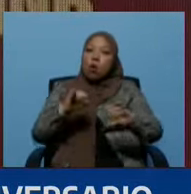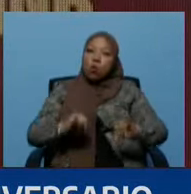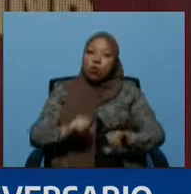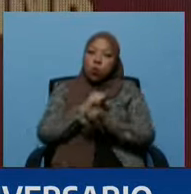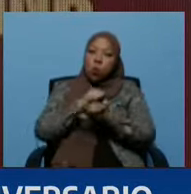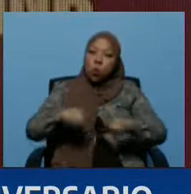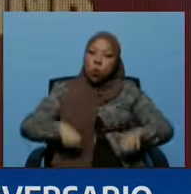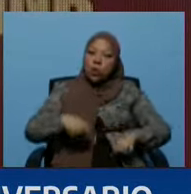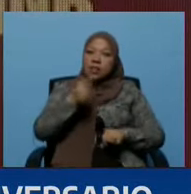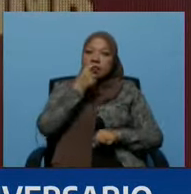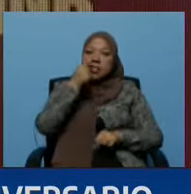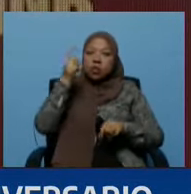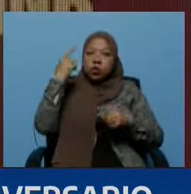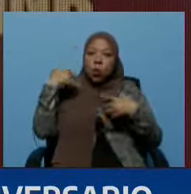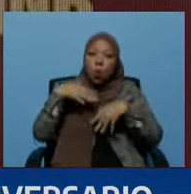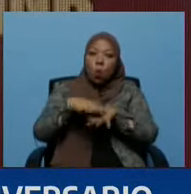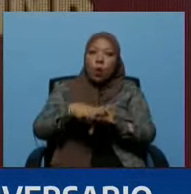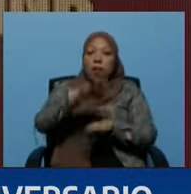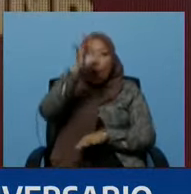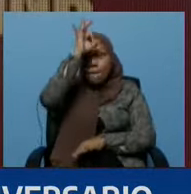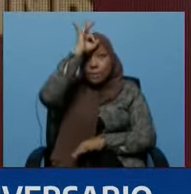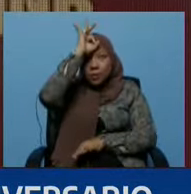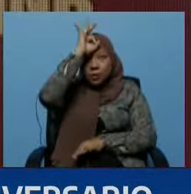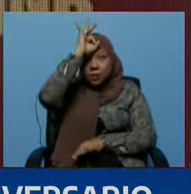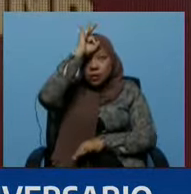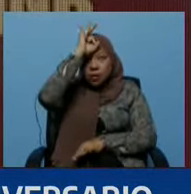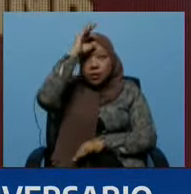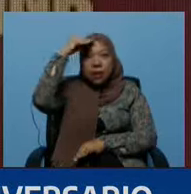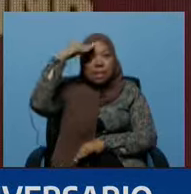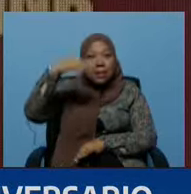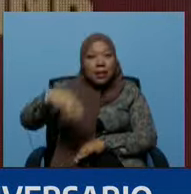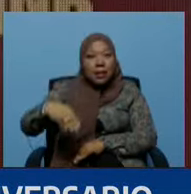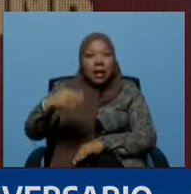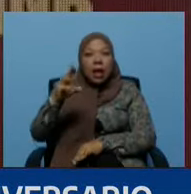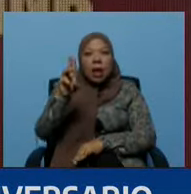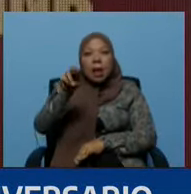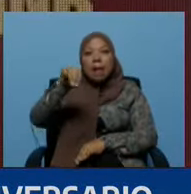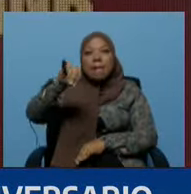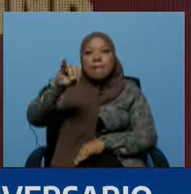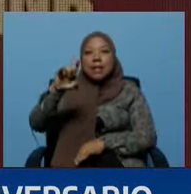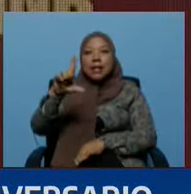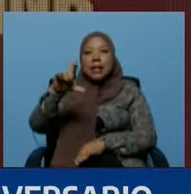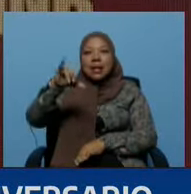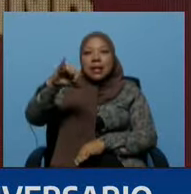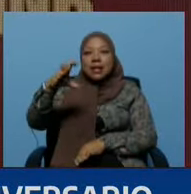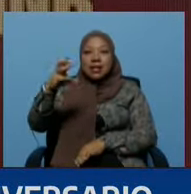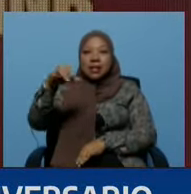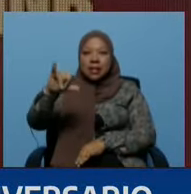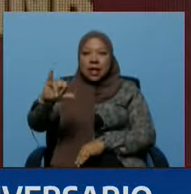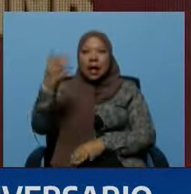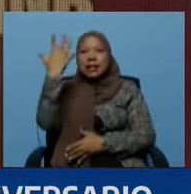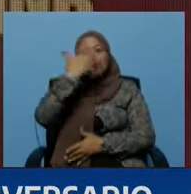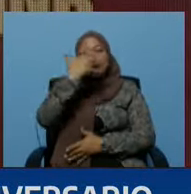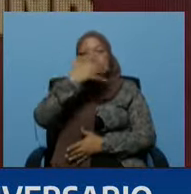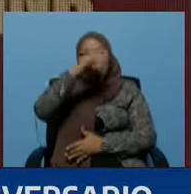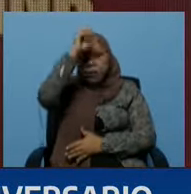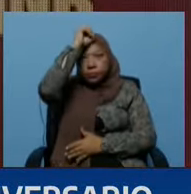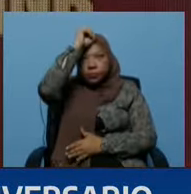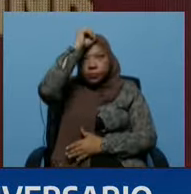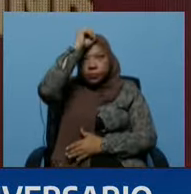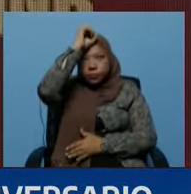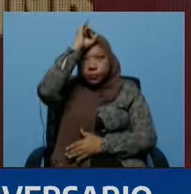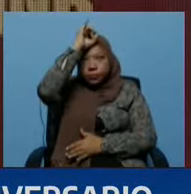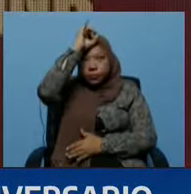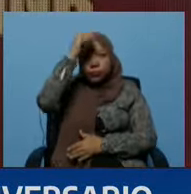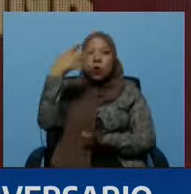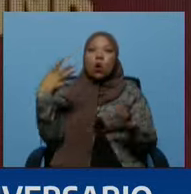la Milicia Nacional Bolivariana, un solo equipo, en unión con el Poder Popular, un solo equipo. Estábamos conversando